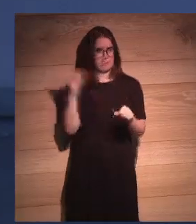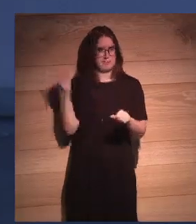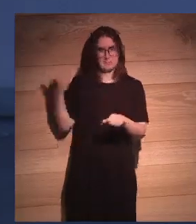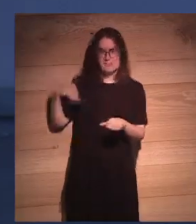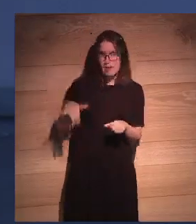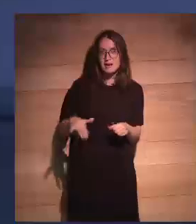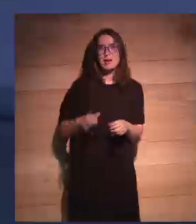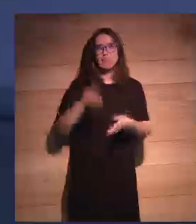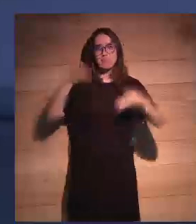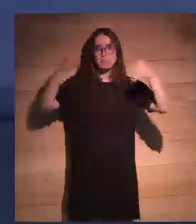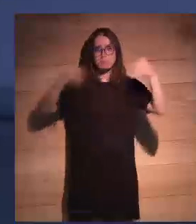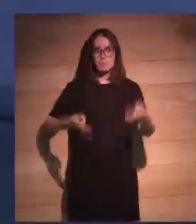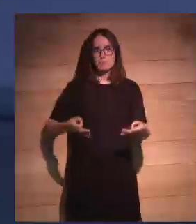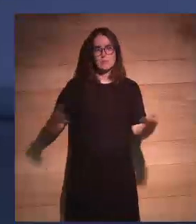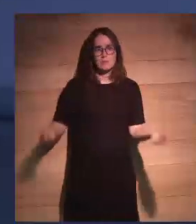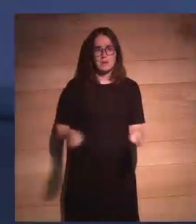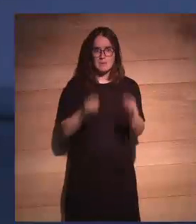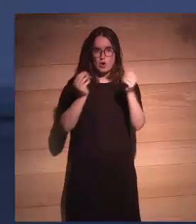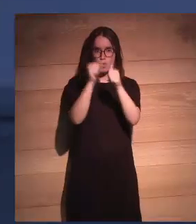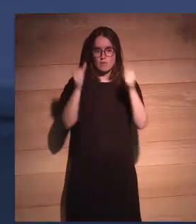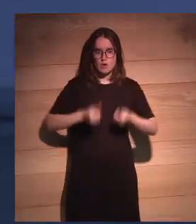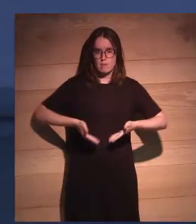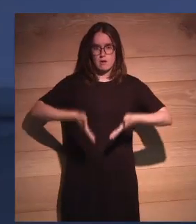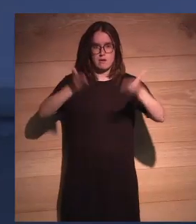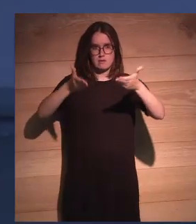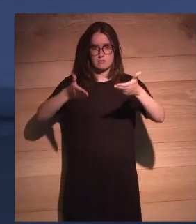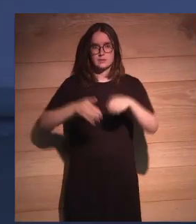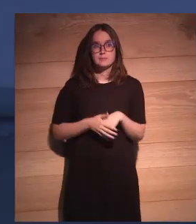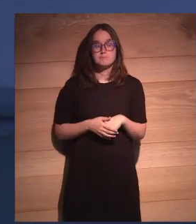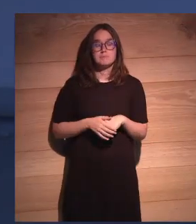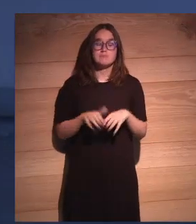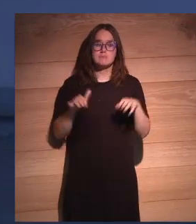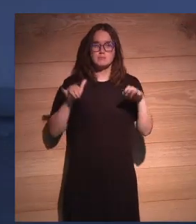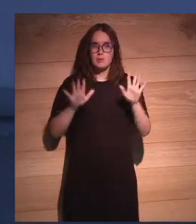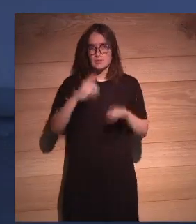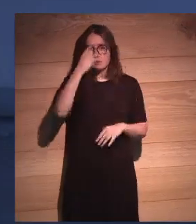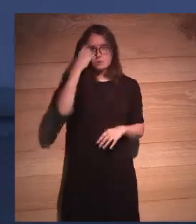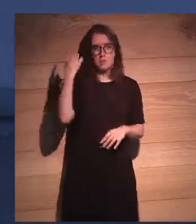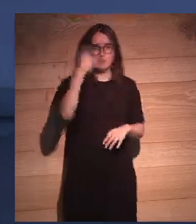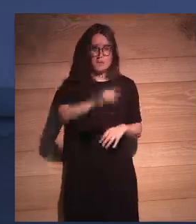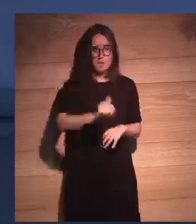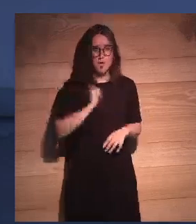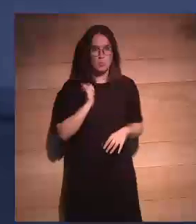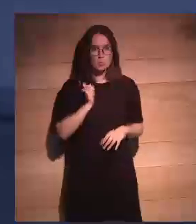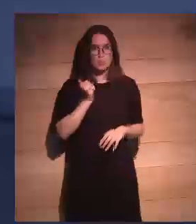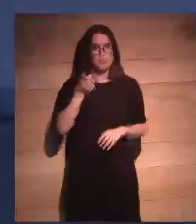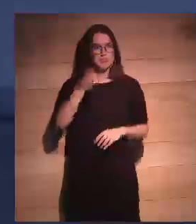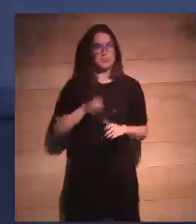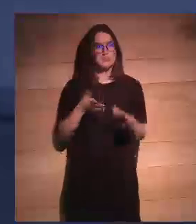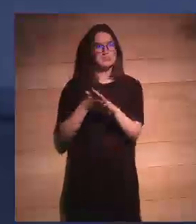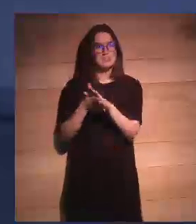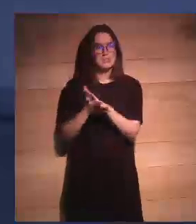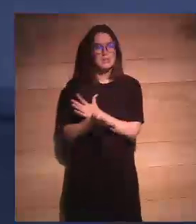estamos seguros que es el mejor camino que podemos elegir. No obstante, somos conscientes de que estas oportunidades también